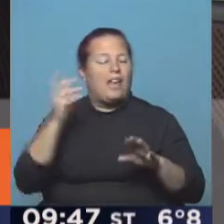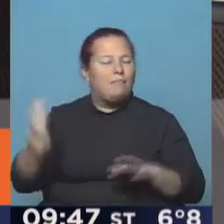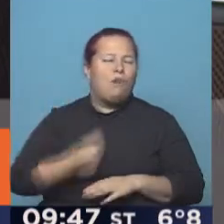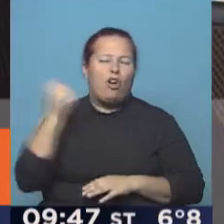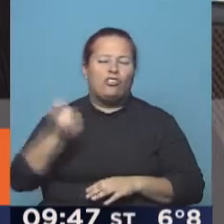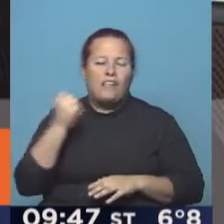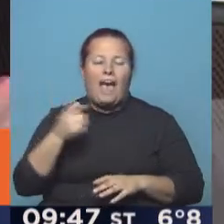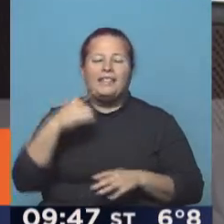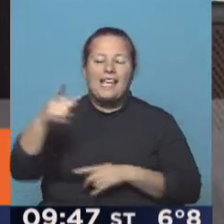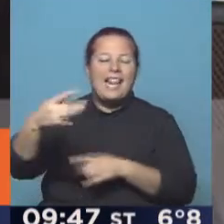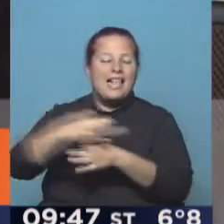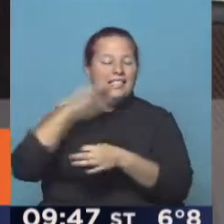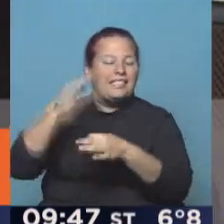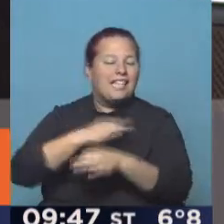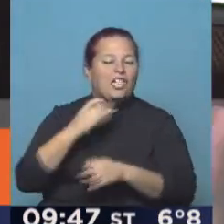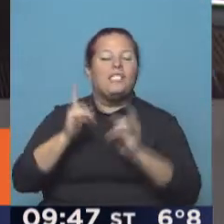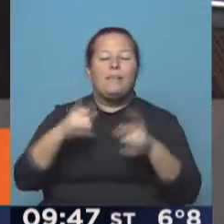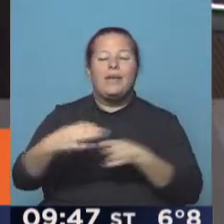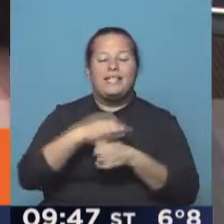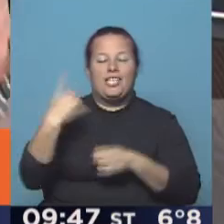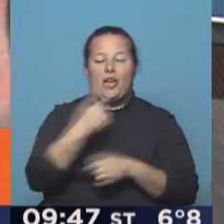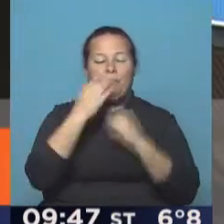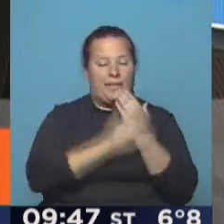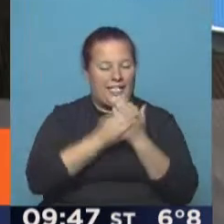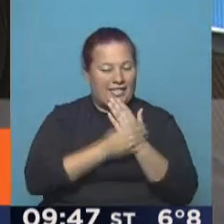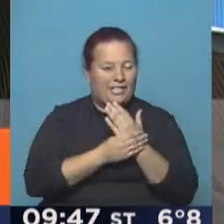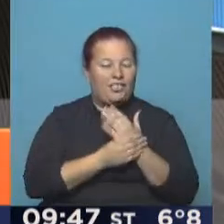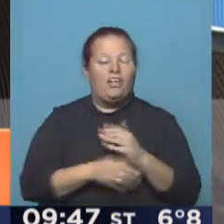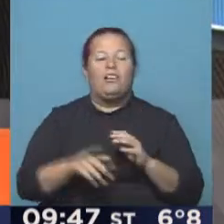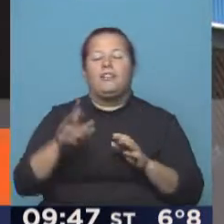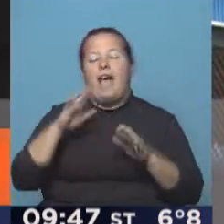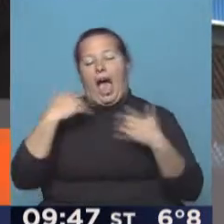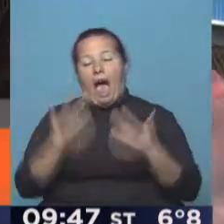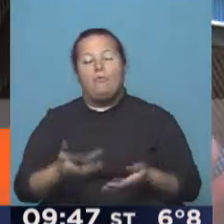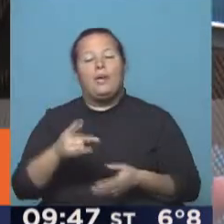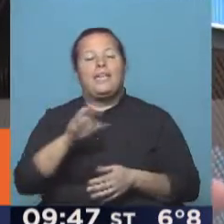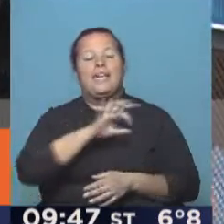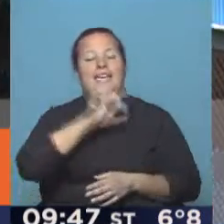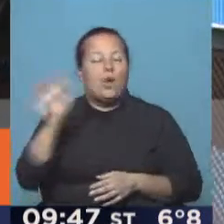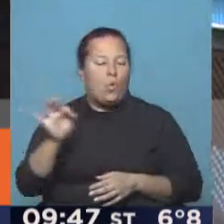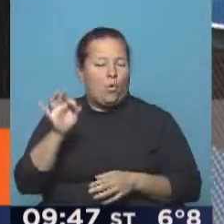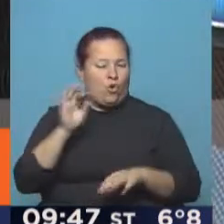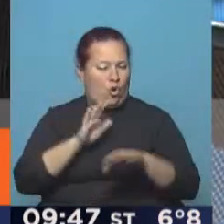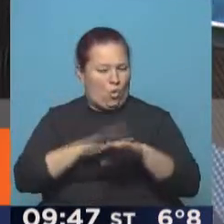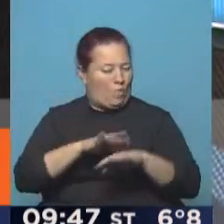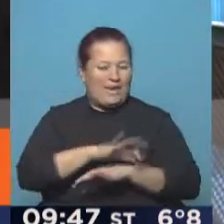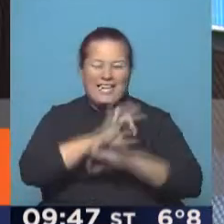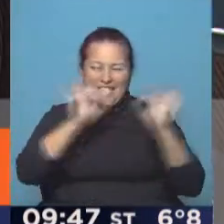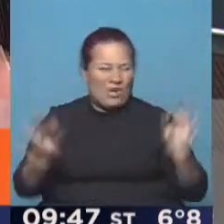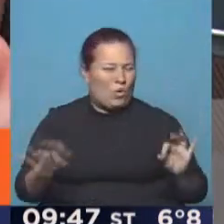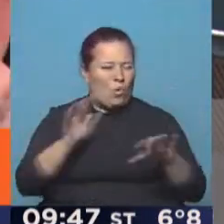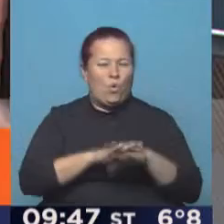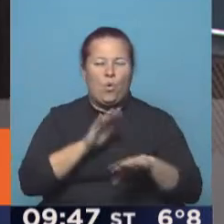importante que él nos enseñó y les enseñó a los ministros que tuvo, que no, de paso, ninguno tuvo procesado, no hubo